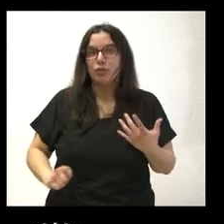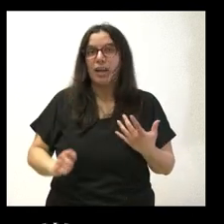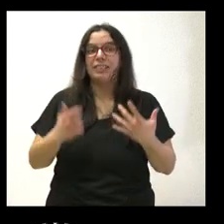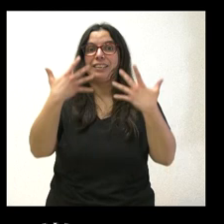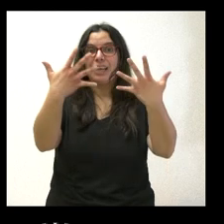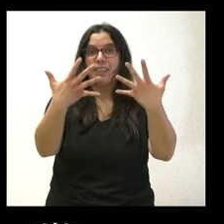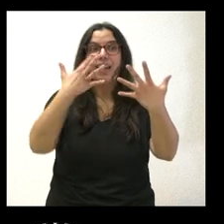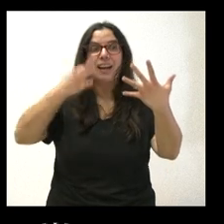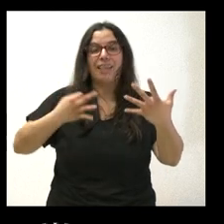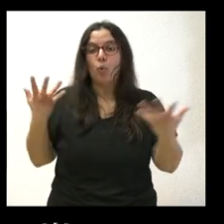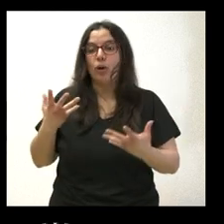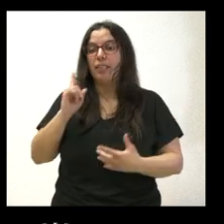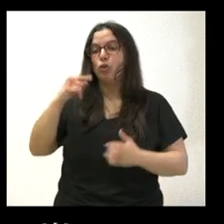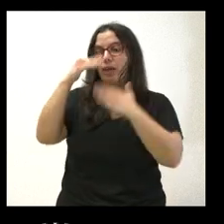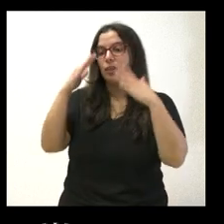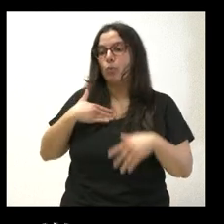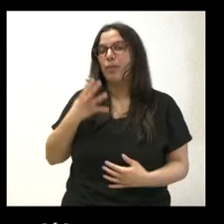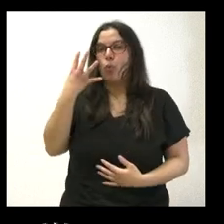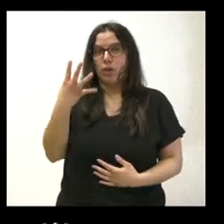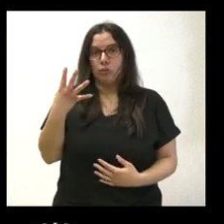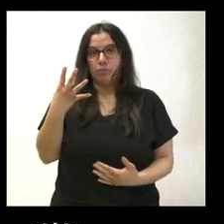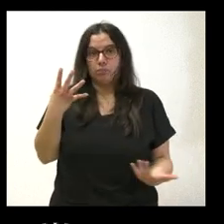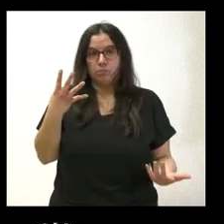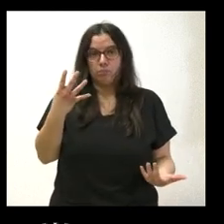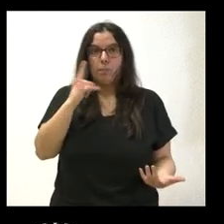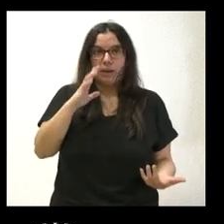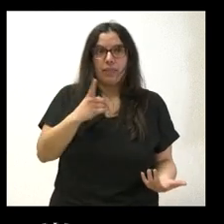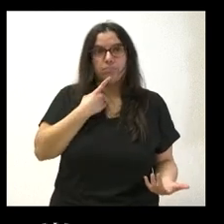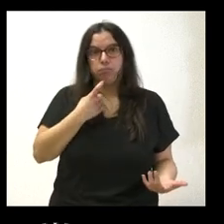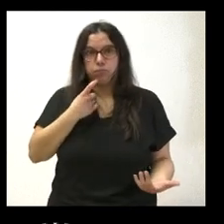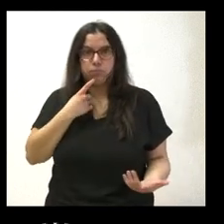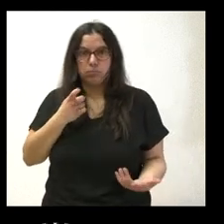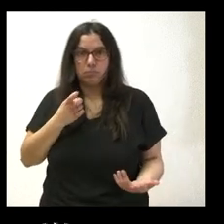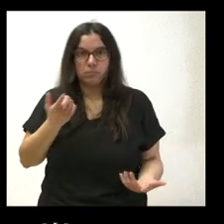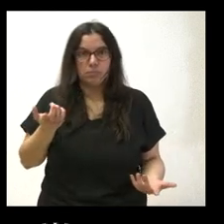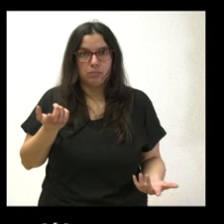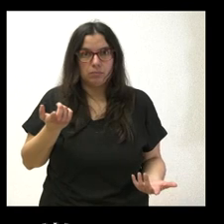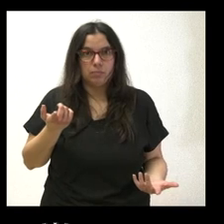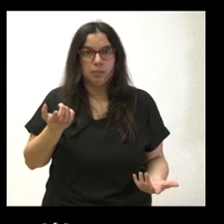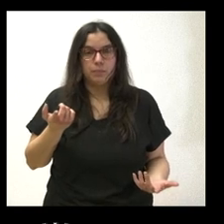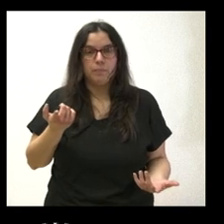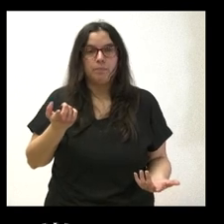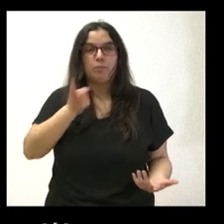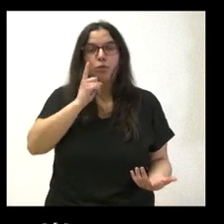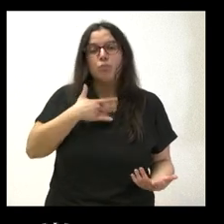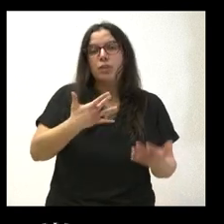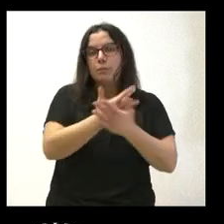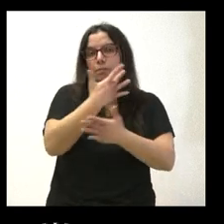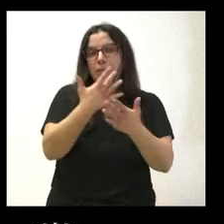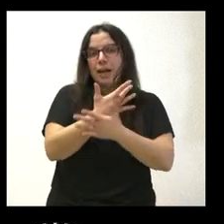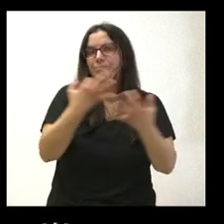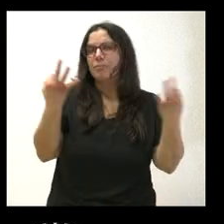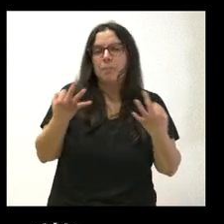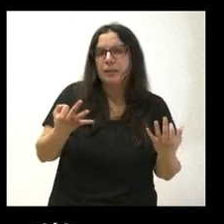quedan cuatro parece que que la carencia es es es Clara no sé si nos puede explicar qué es lo que